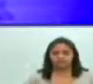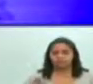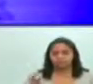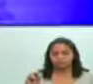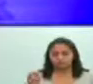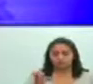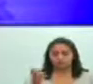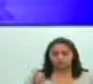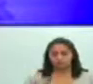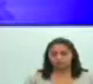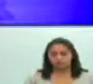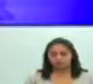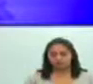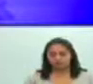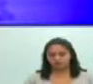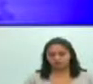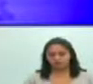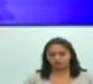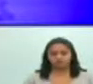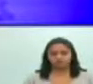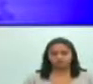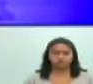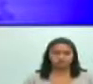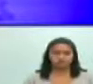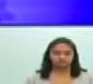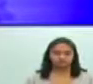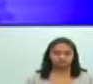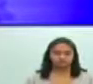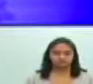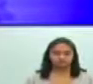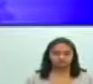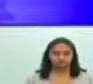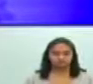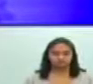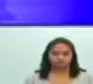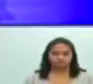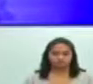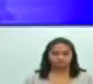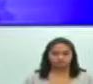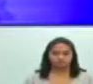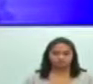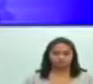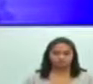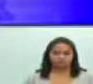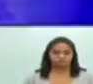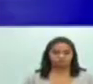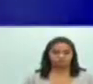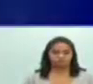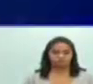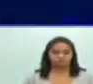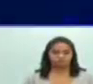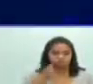es artículo indeterminado, cuando es pronombre indefinido, observen.